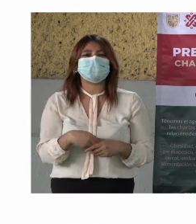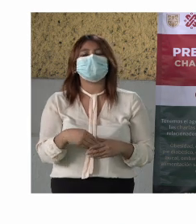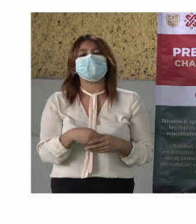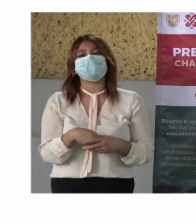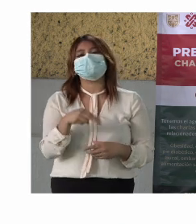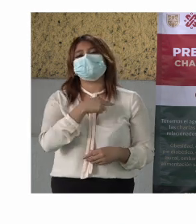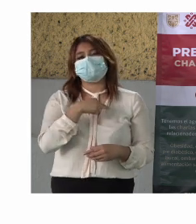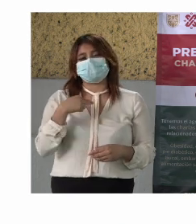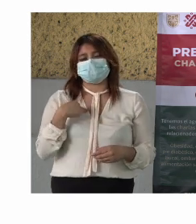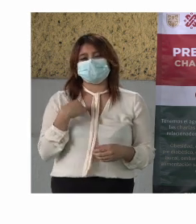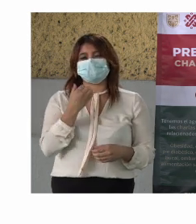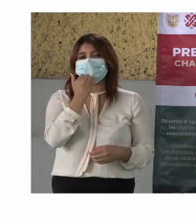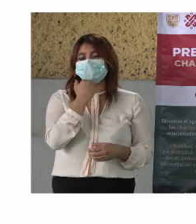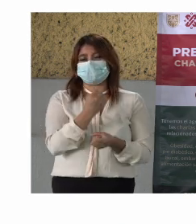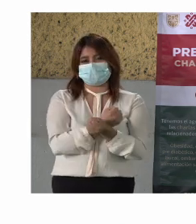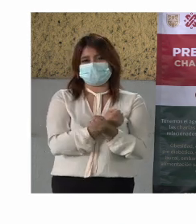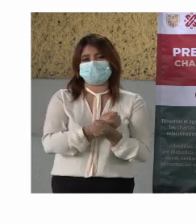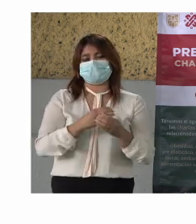glucosa.